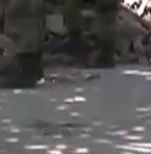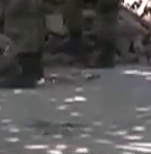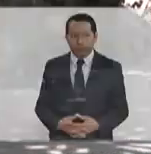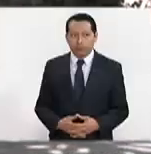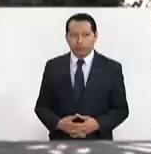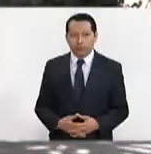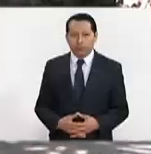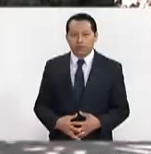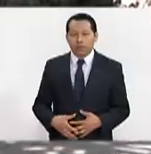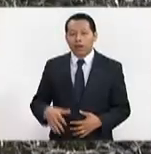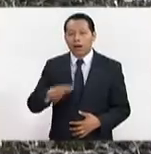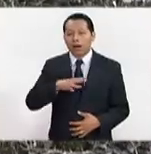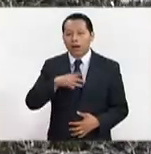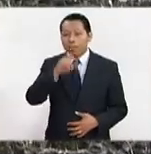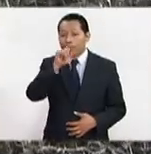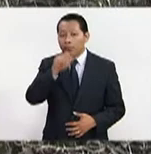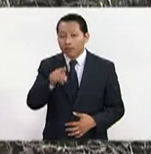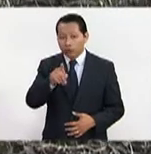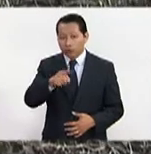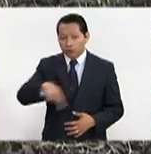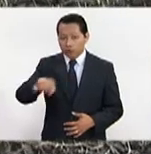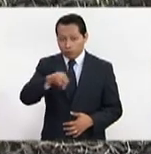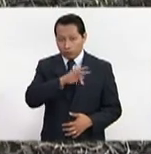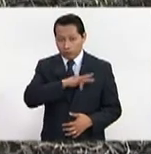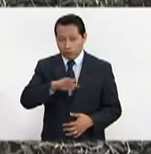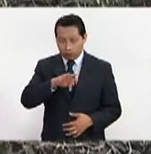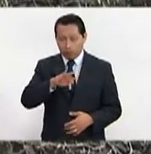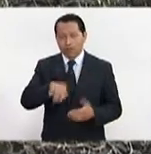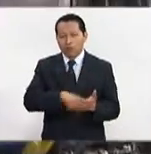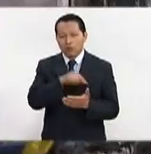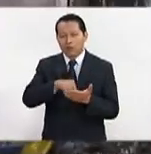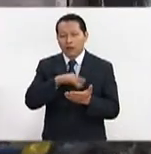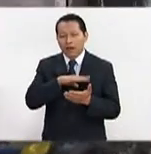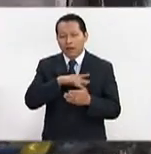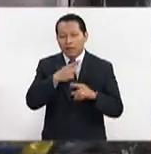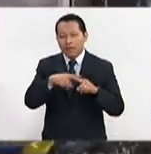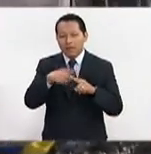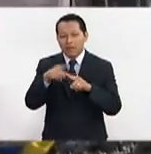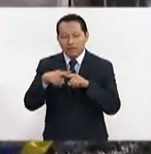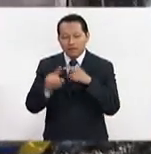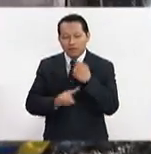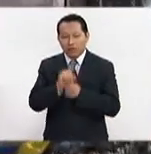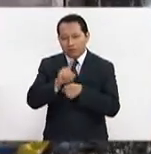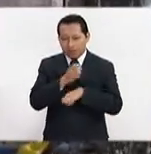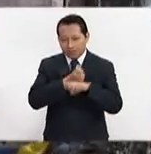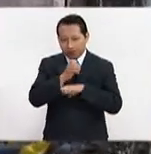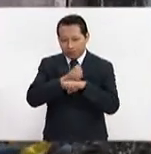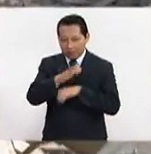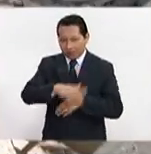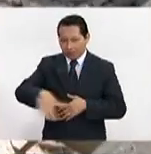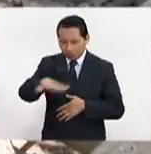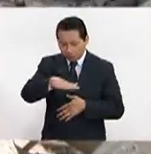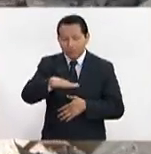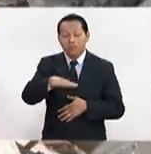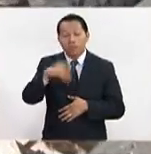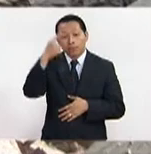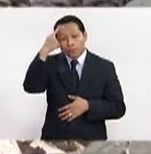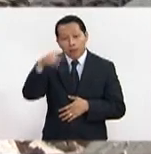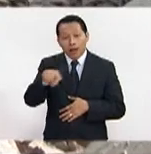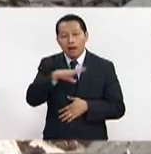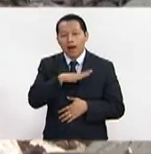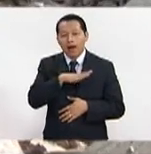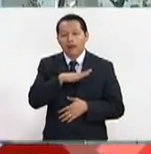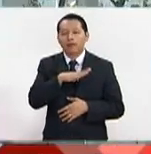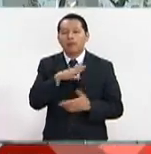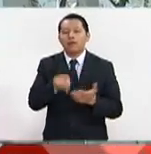inmediata. Esto por el lado de los estados que sufren afectaciones generalizadas en su economía. Para estados